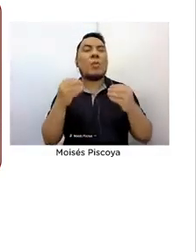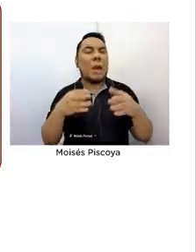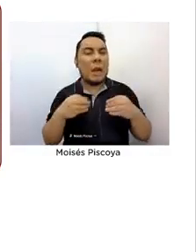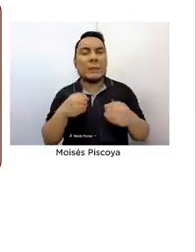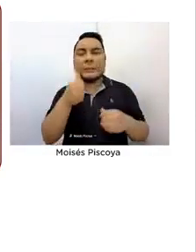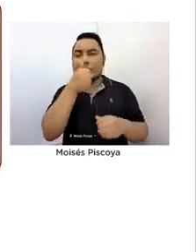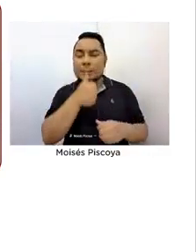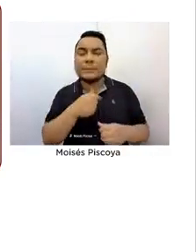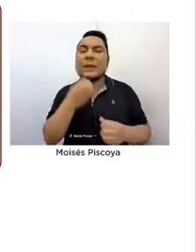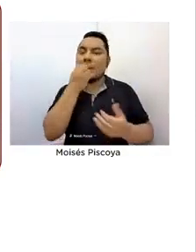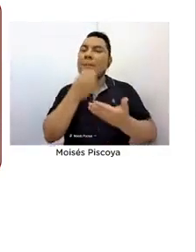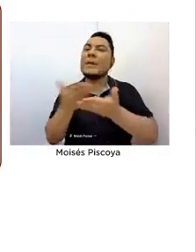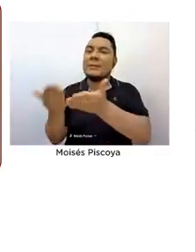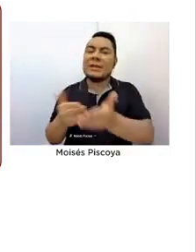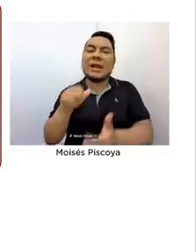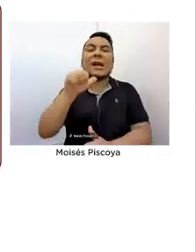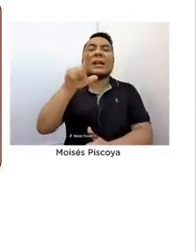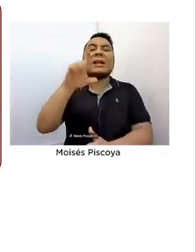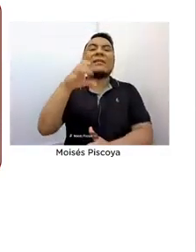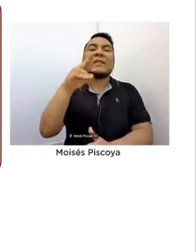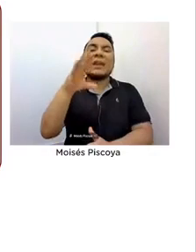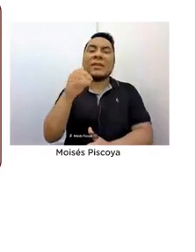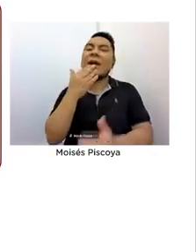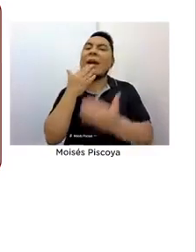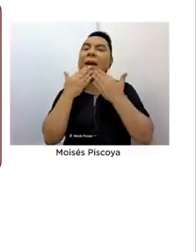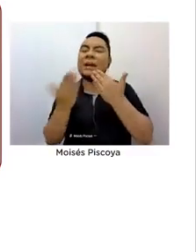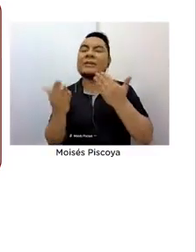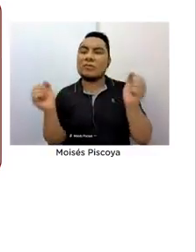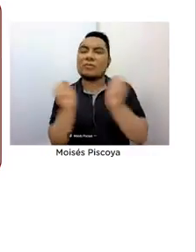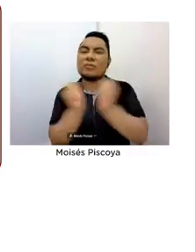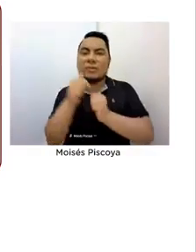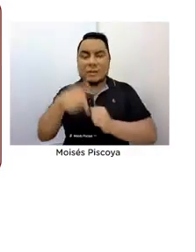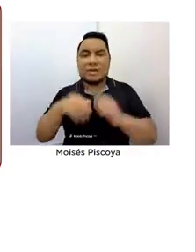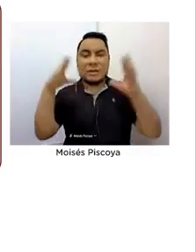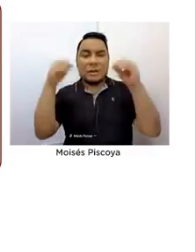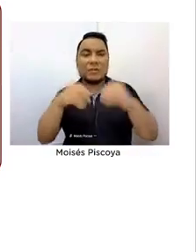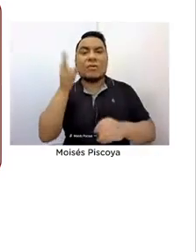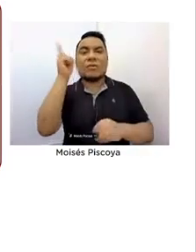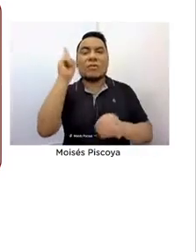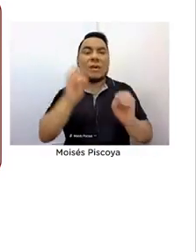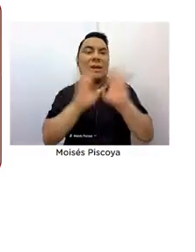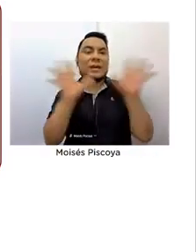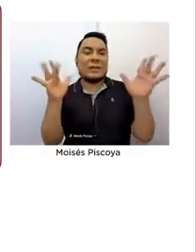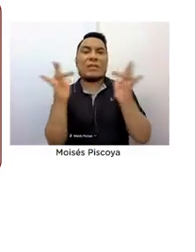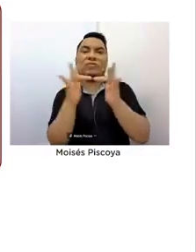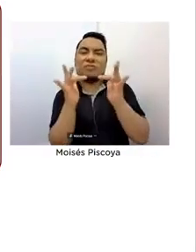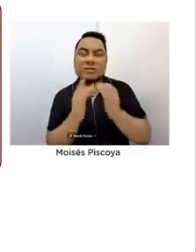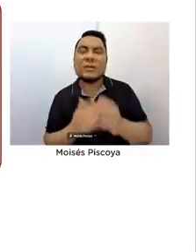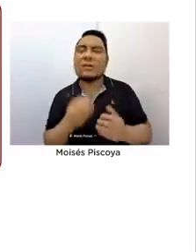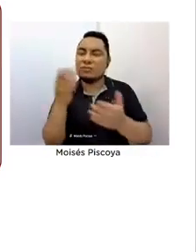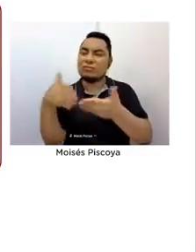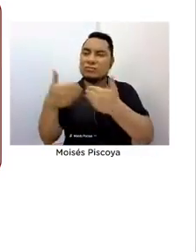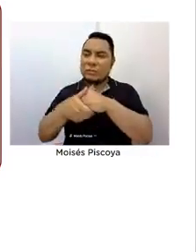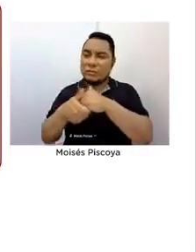Bienvenido, Alfredo. Gracias por acompañarnos esta noche también en Docente al Día Webinar. Por favor, tus saludos.